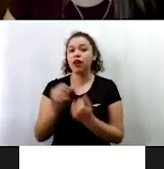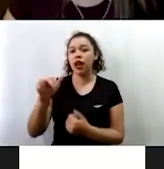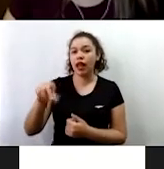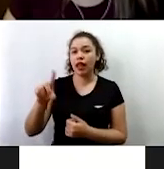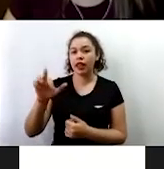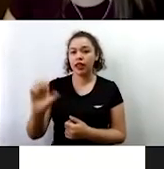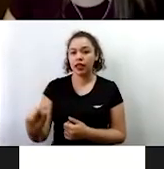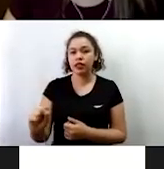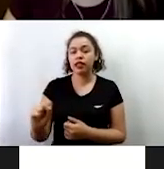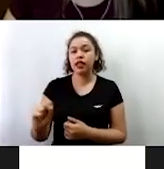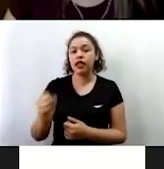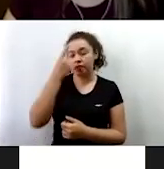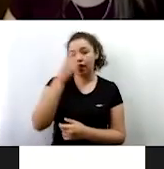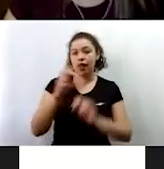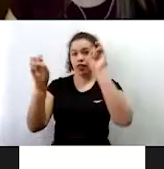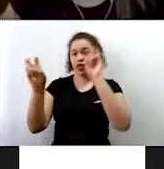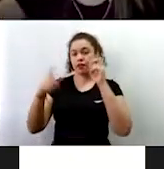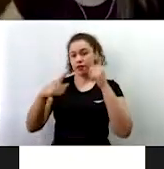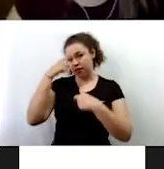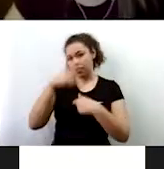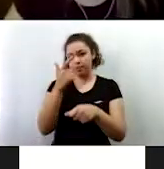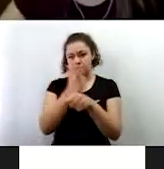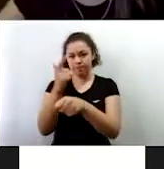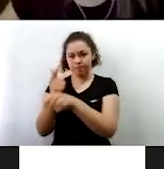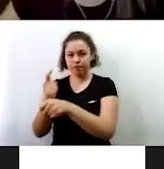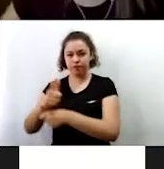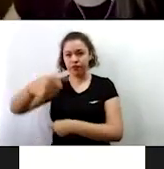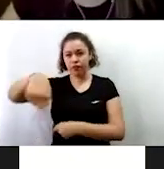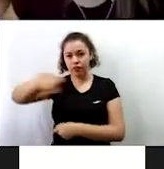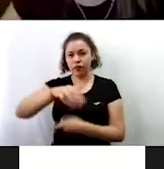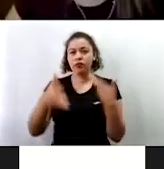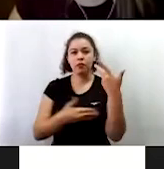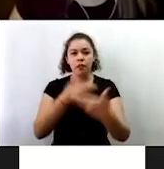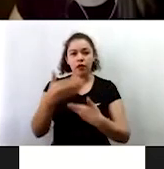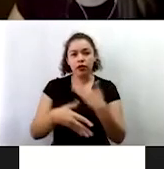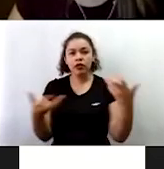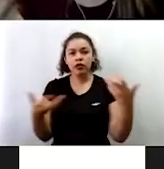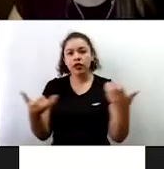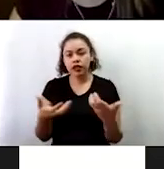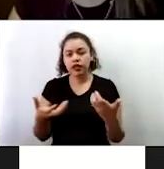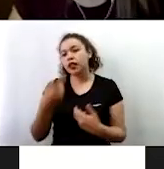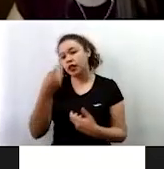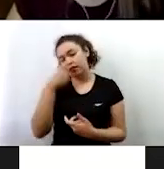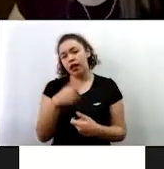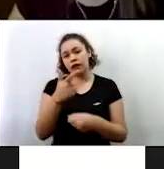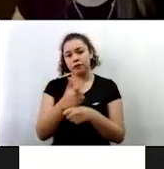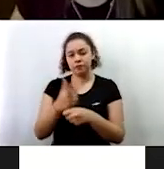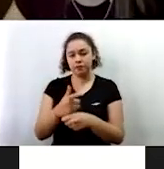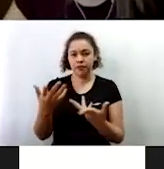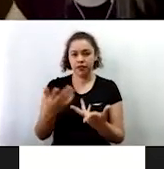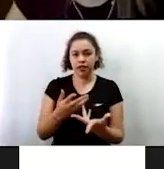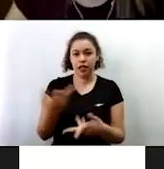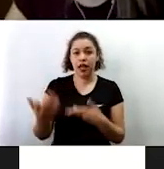que decías, con el tema de la identificación de cómo ustedes pues hacer estos procesos, también de identificación de prioridades, donde presentar